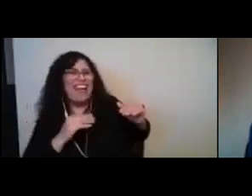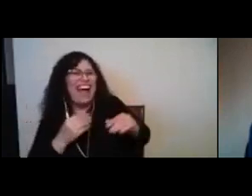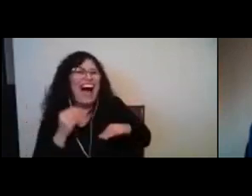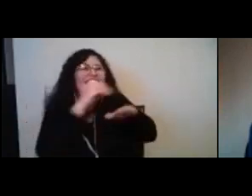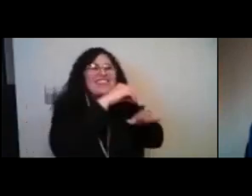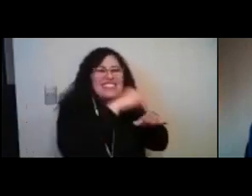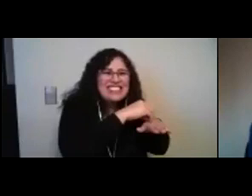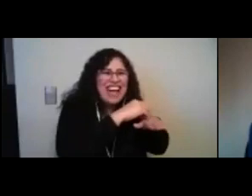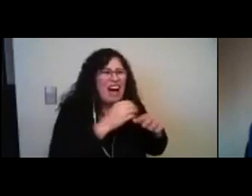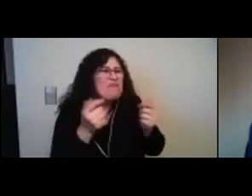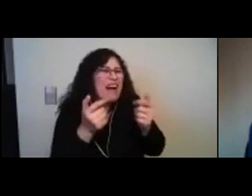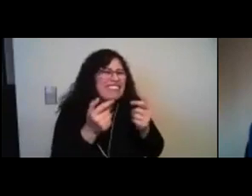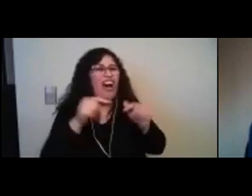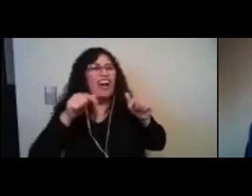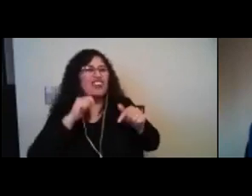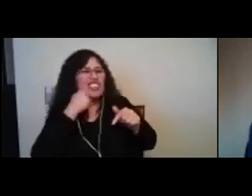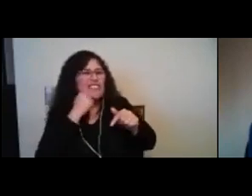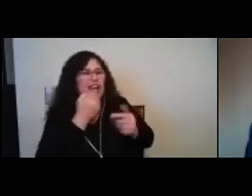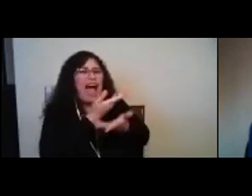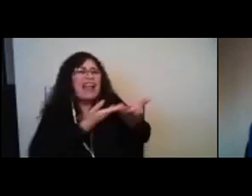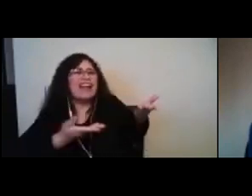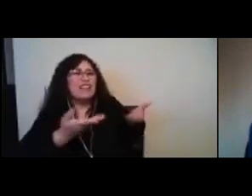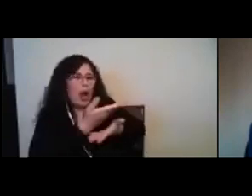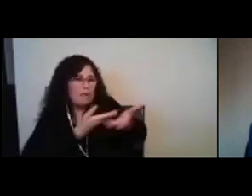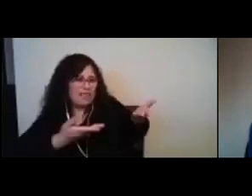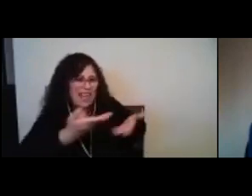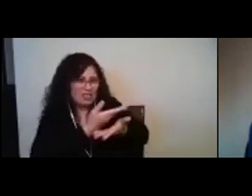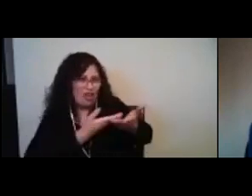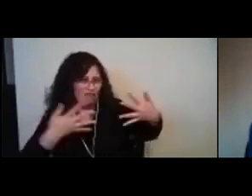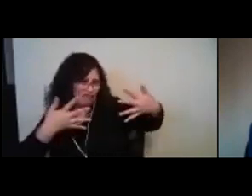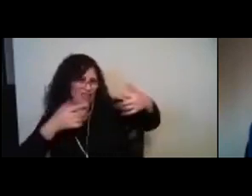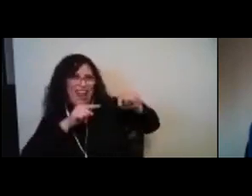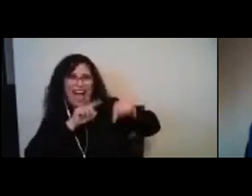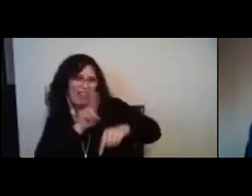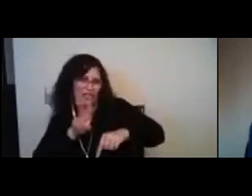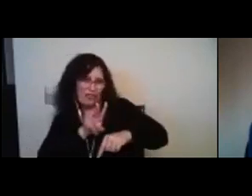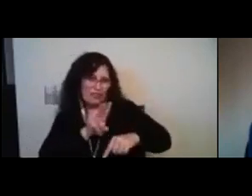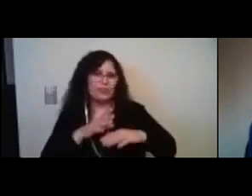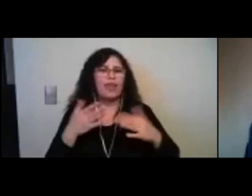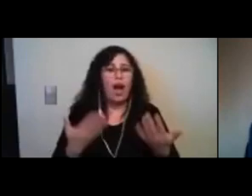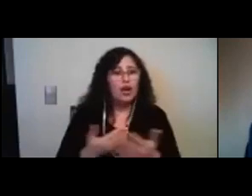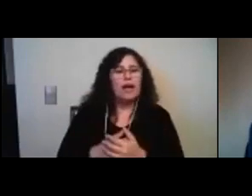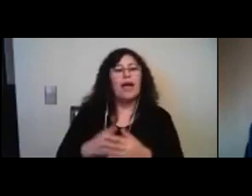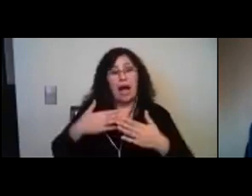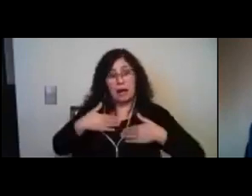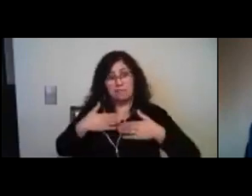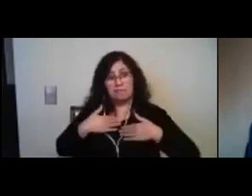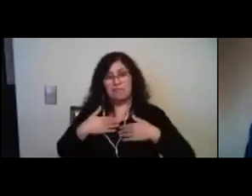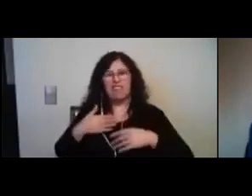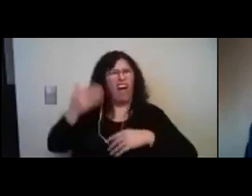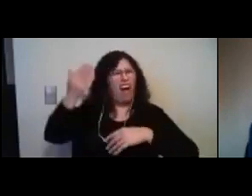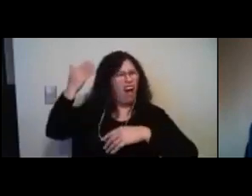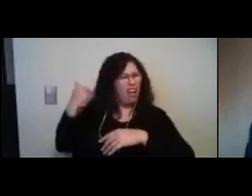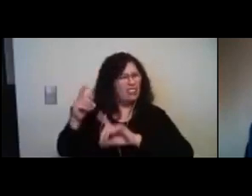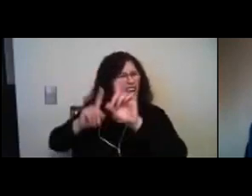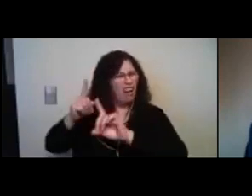anecdótico. Hace algún tiempo leí un poco esto porque me pidieron una presentación y discutir algunas cosas, y yo hablé un poco de este